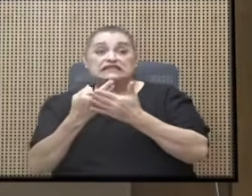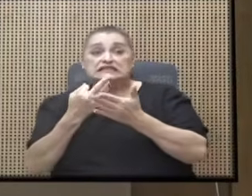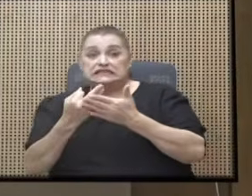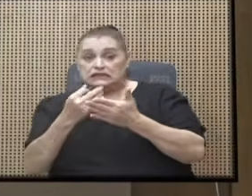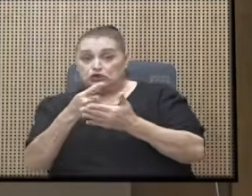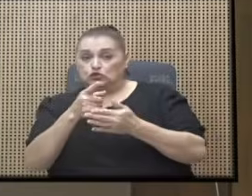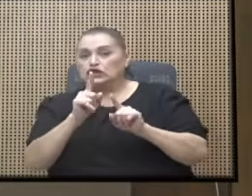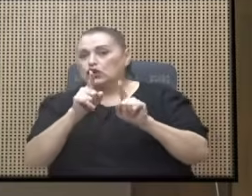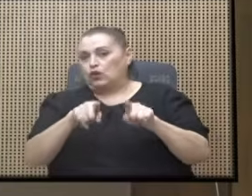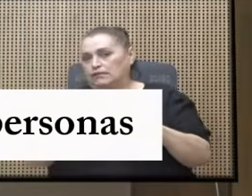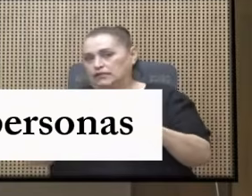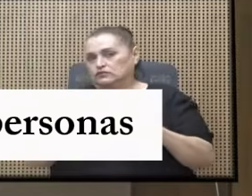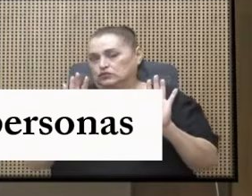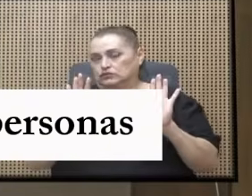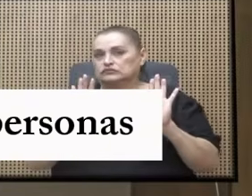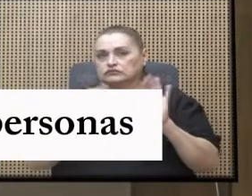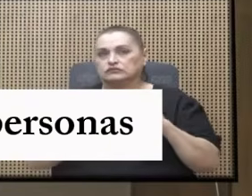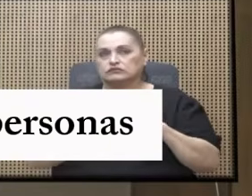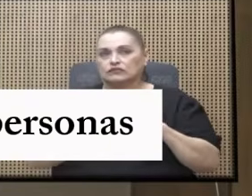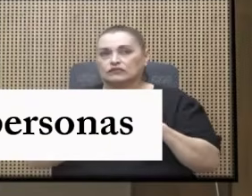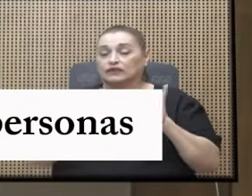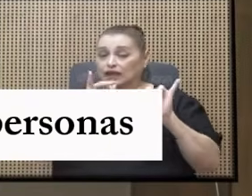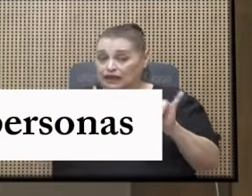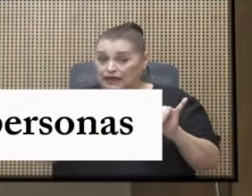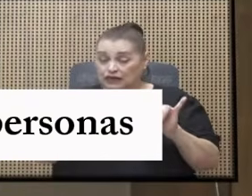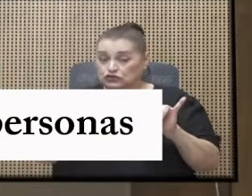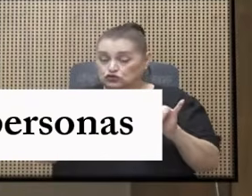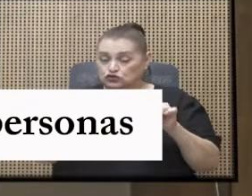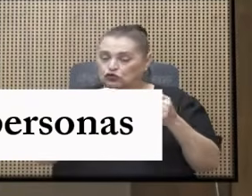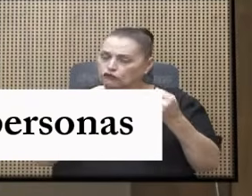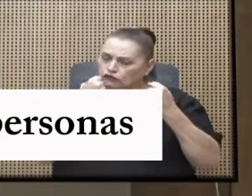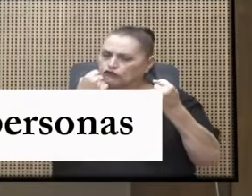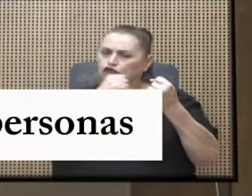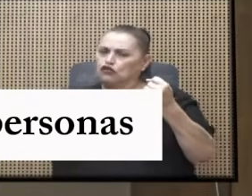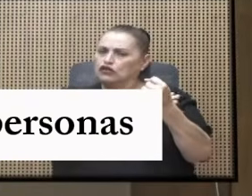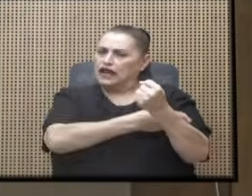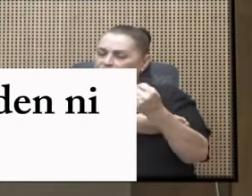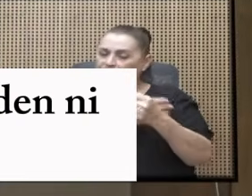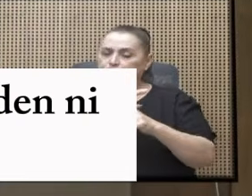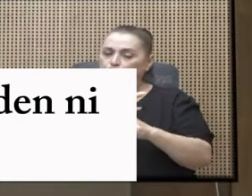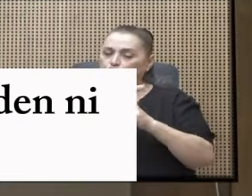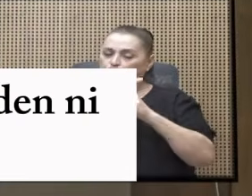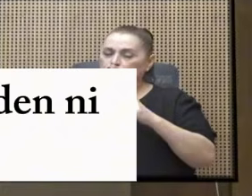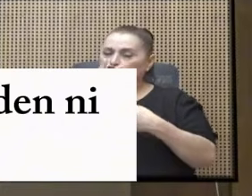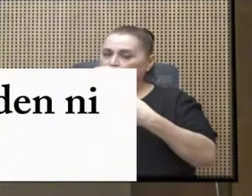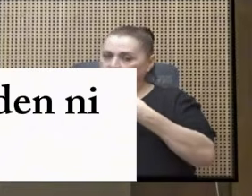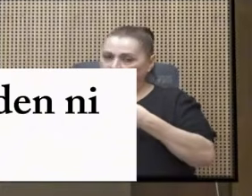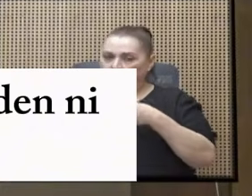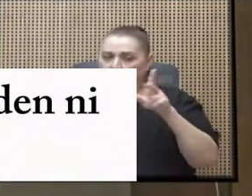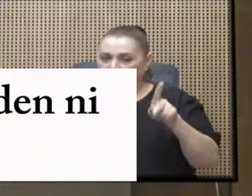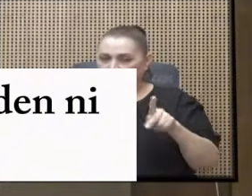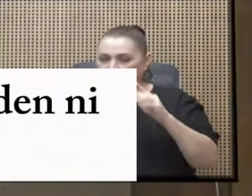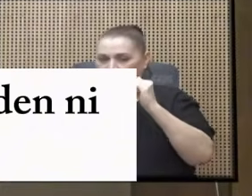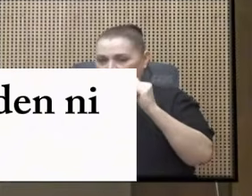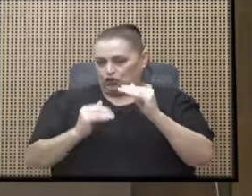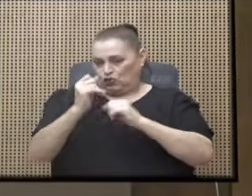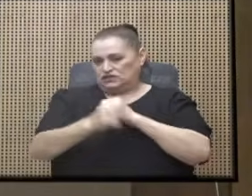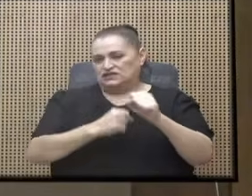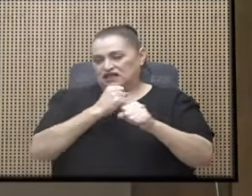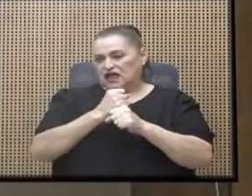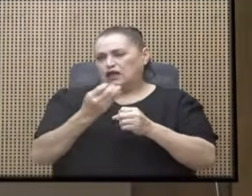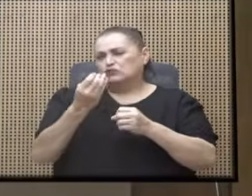hechos. Y esto fortalece la protección integral de las personas menores de edad, que muchas veces no pueden ni